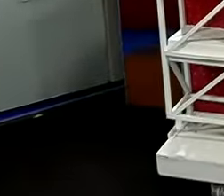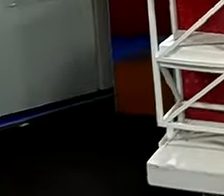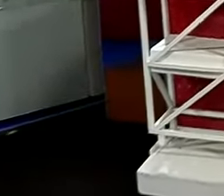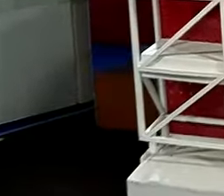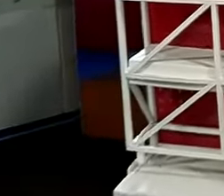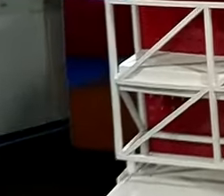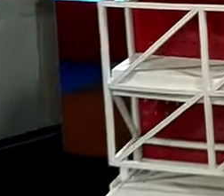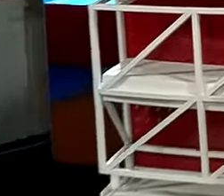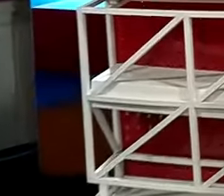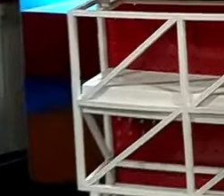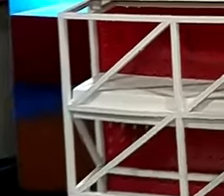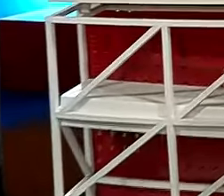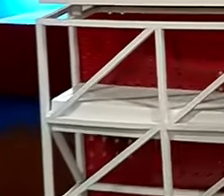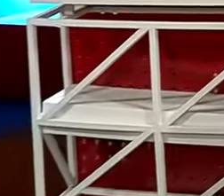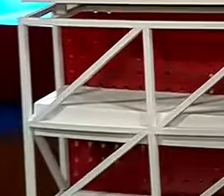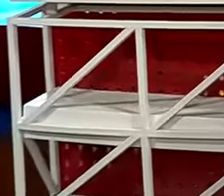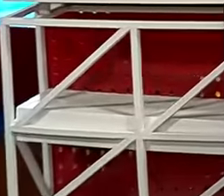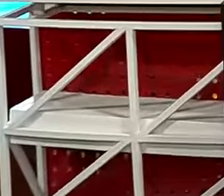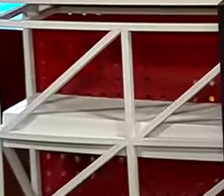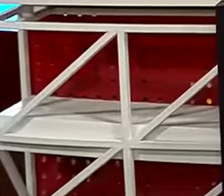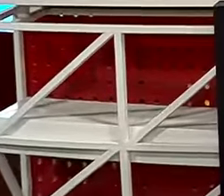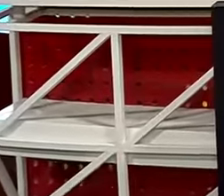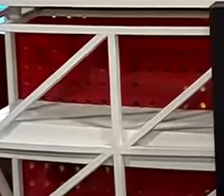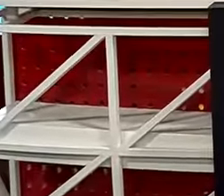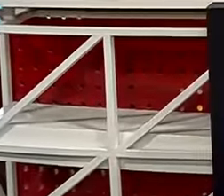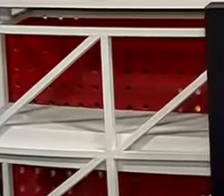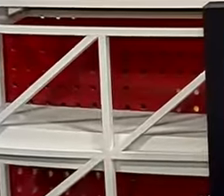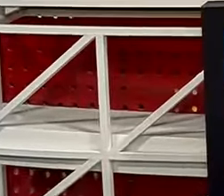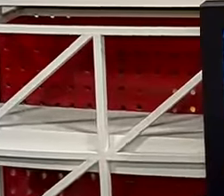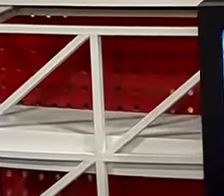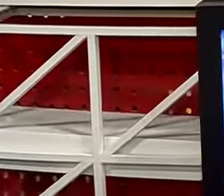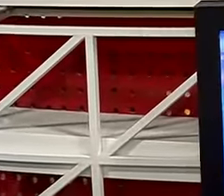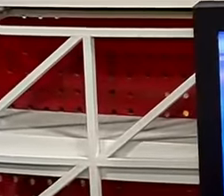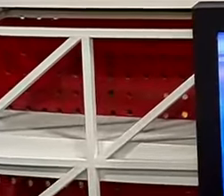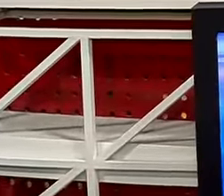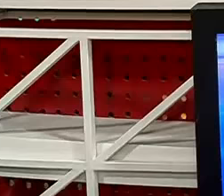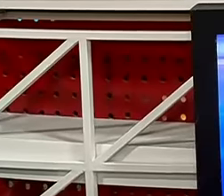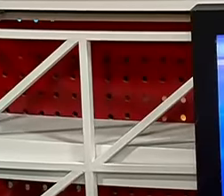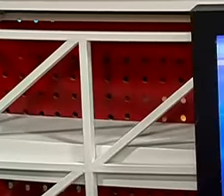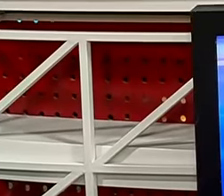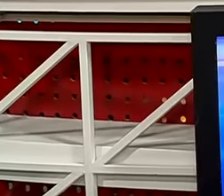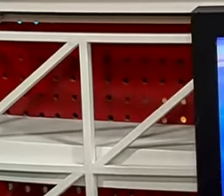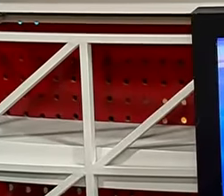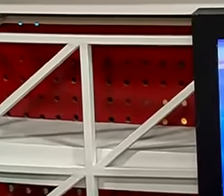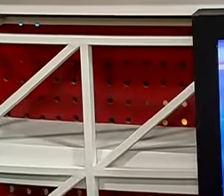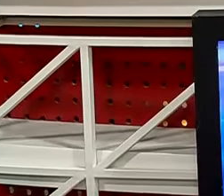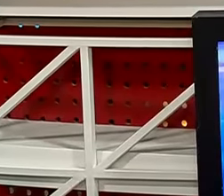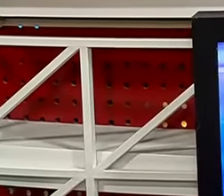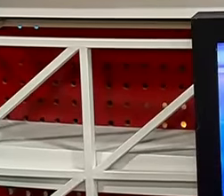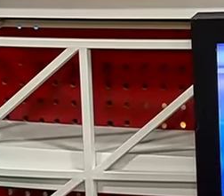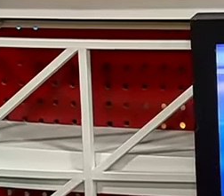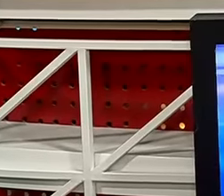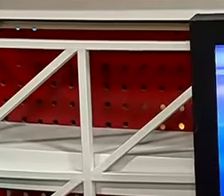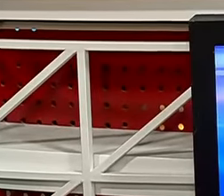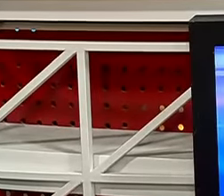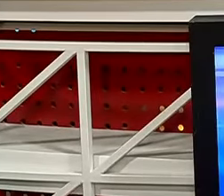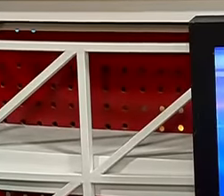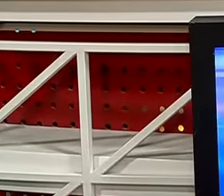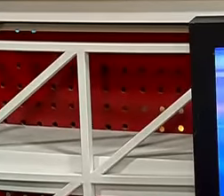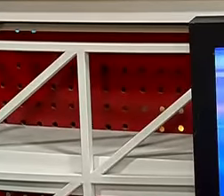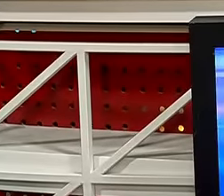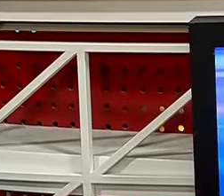Amigos televidentes, ¿cómo están? Buenos días, bienvenidos. Listos para la información de este día que estamos... ¿Cómo estás, Hugo? Ante todo, buenos